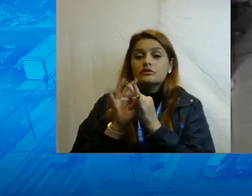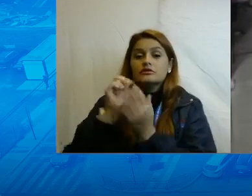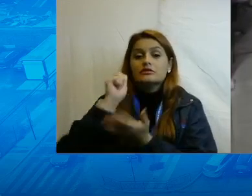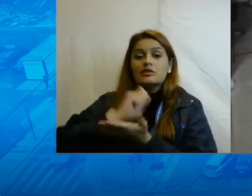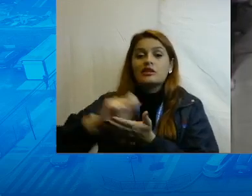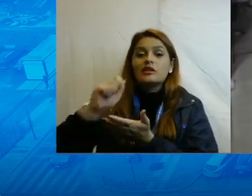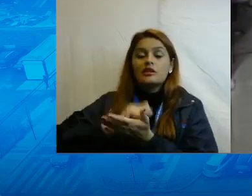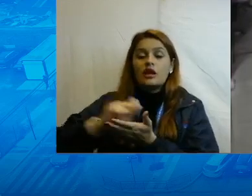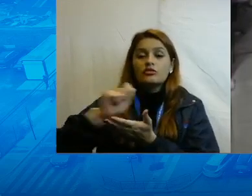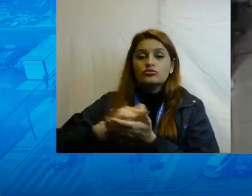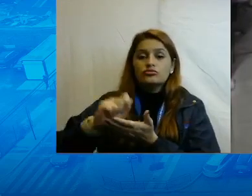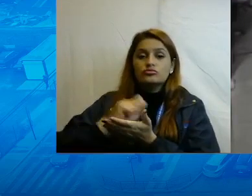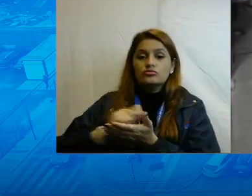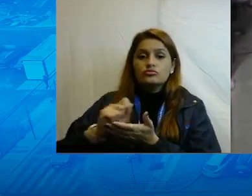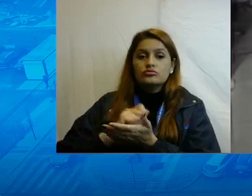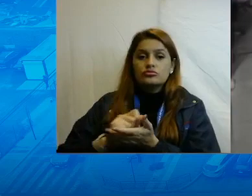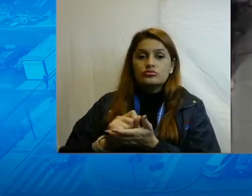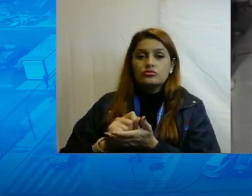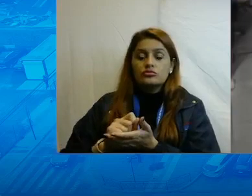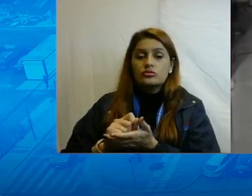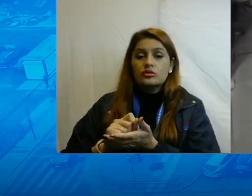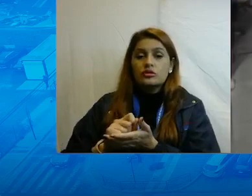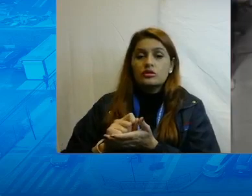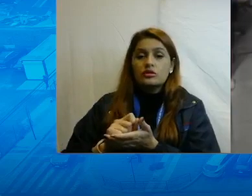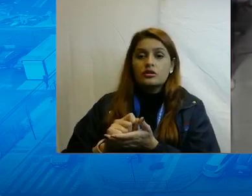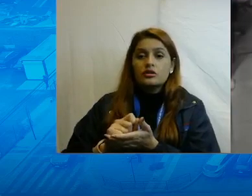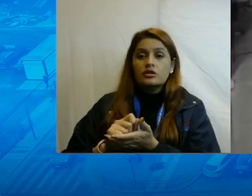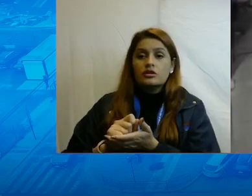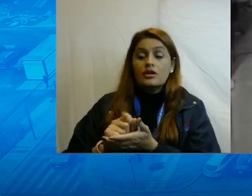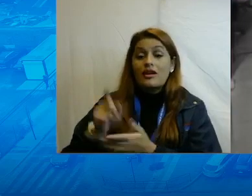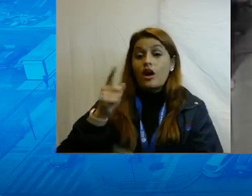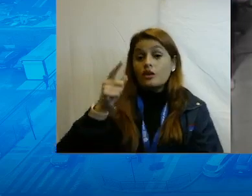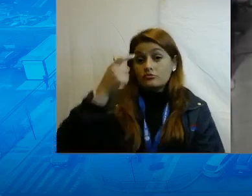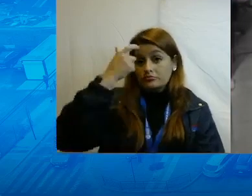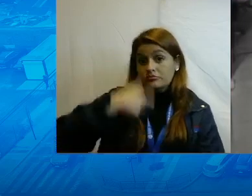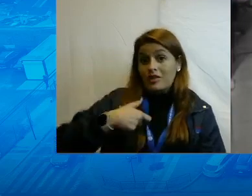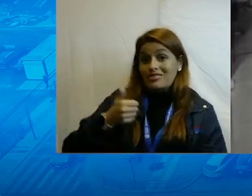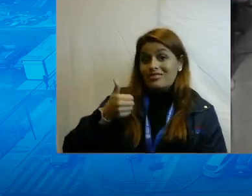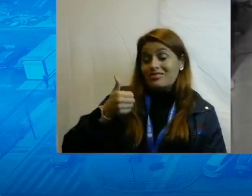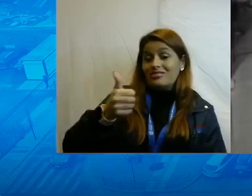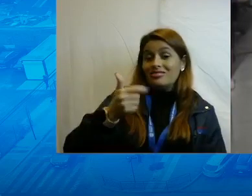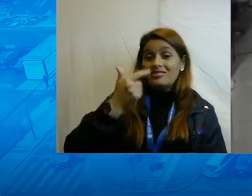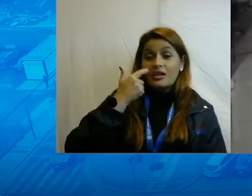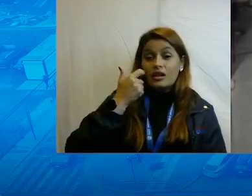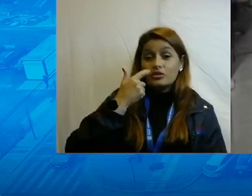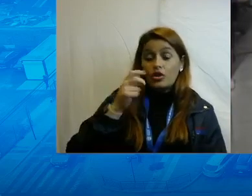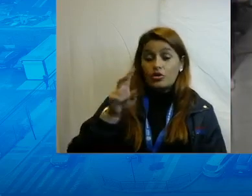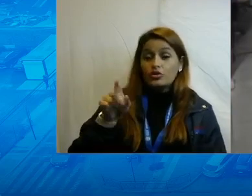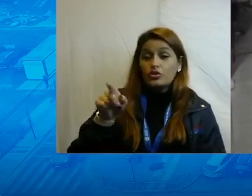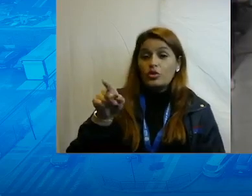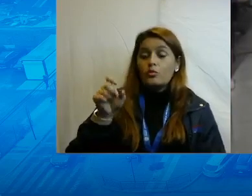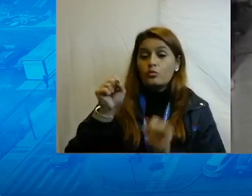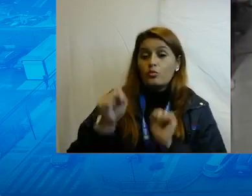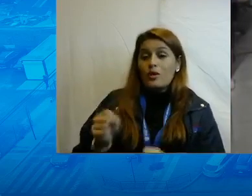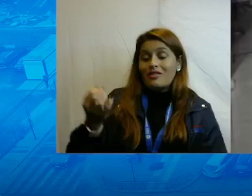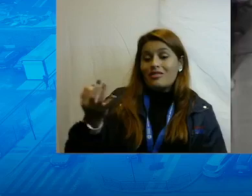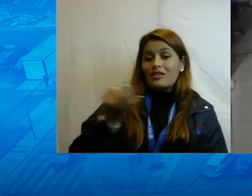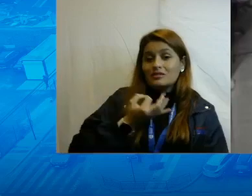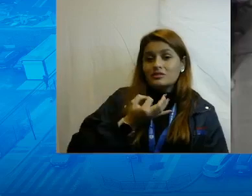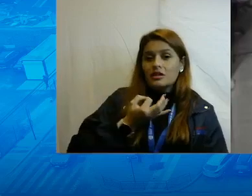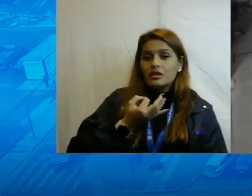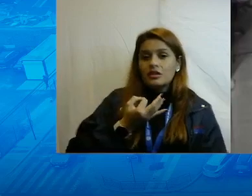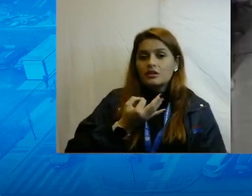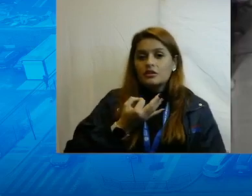secretario. Le voy a pedir si al director que nos pueda mencionar uno de los puntos enviado